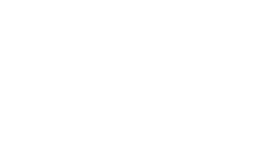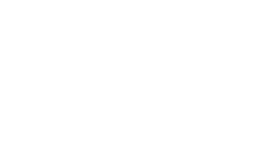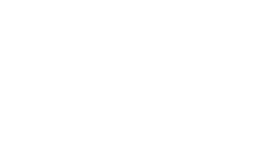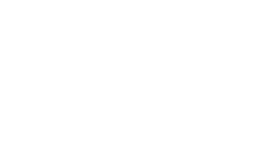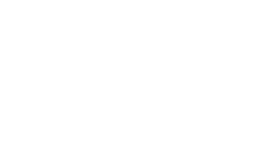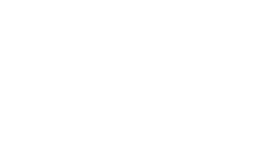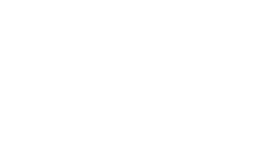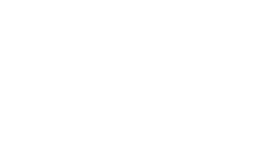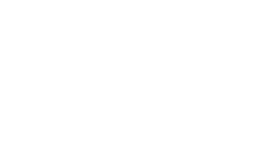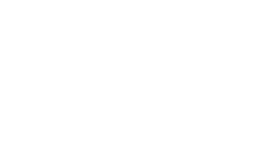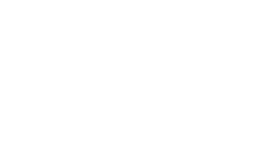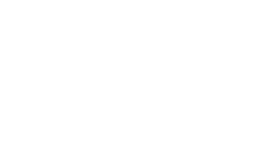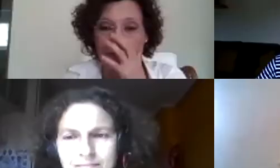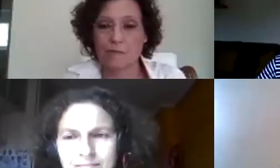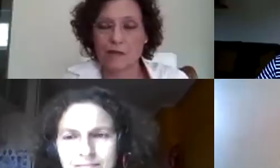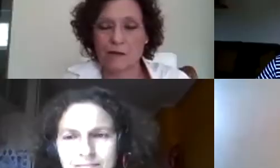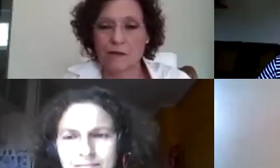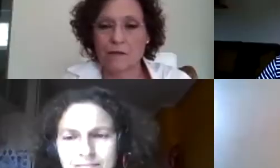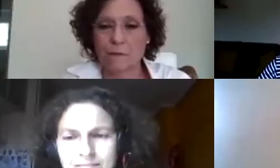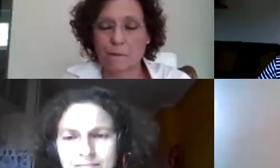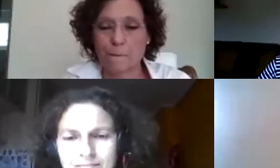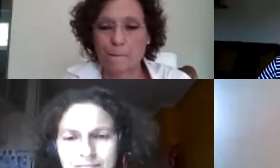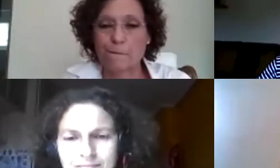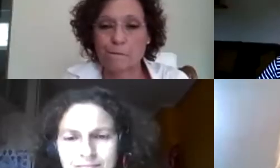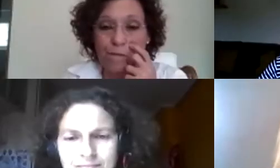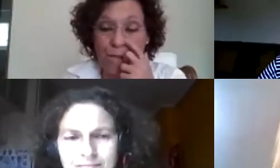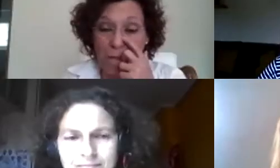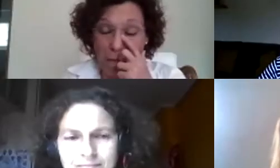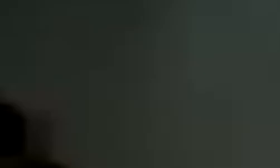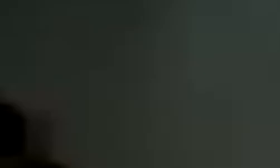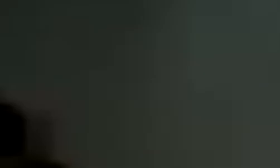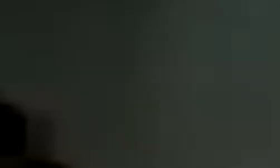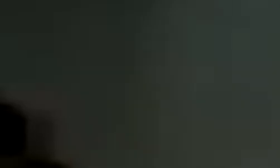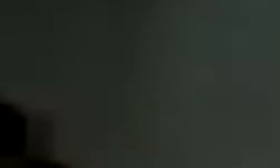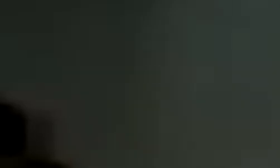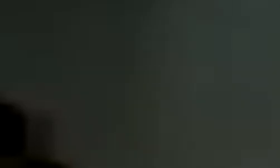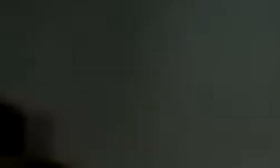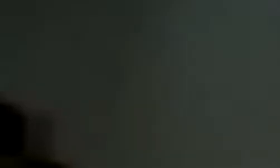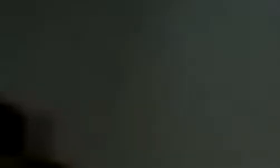Bueno, qué importante, ¿no? Todos estos datos que visibilizan,